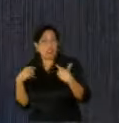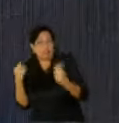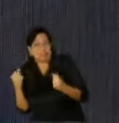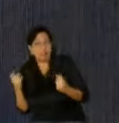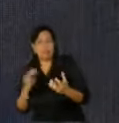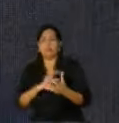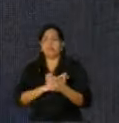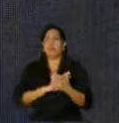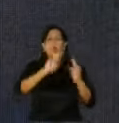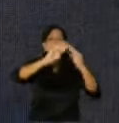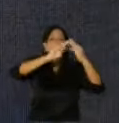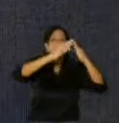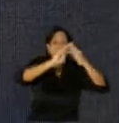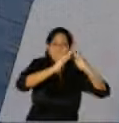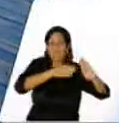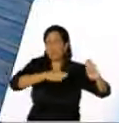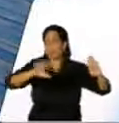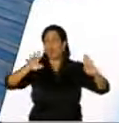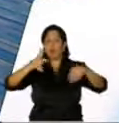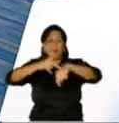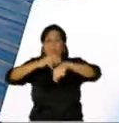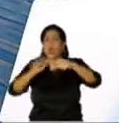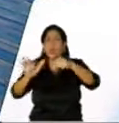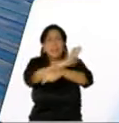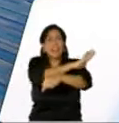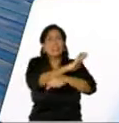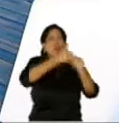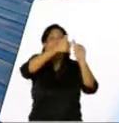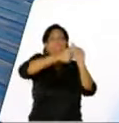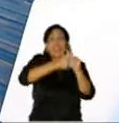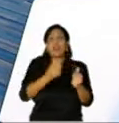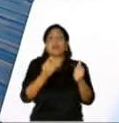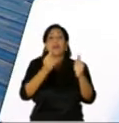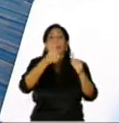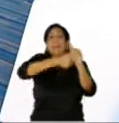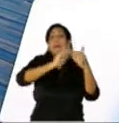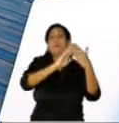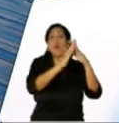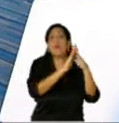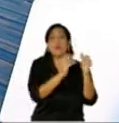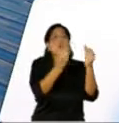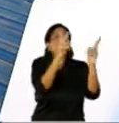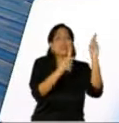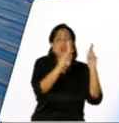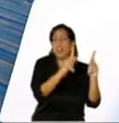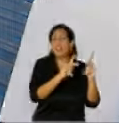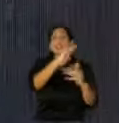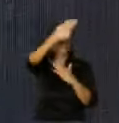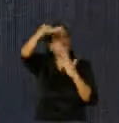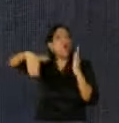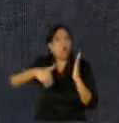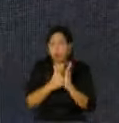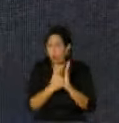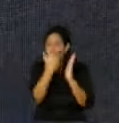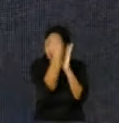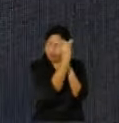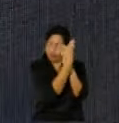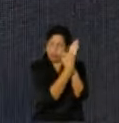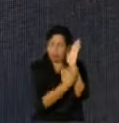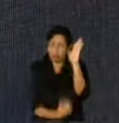municipales, tienen las distintas regiones de Puerto Rico, las 8 regiones y los casos por municipio. Definitivamente toda la información que se ha pedido y que conste